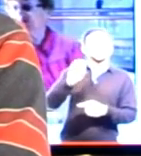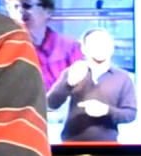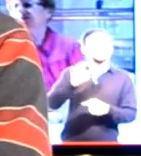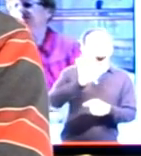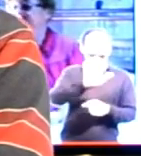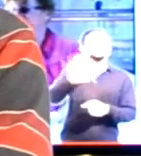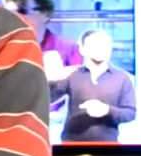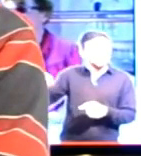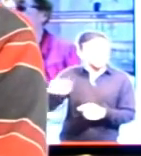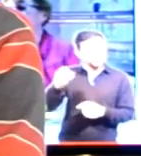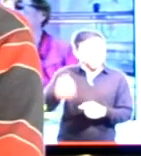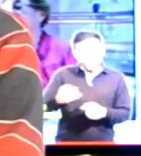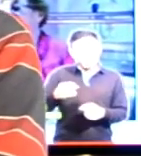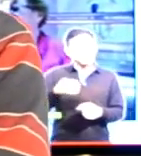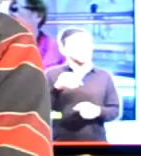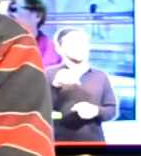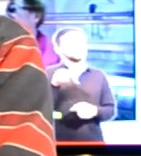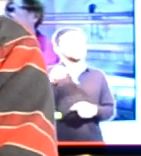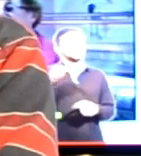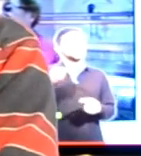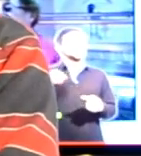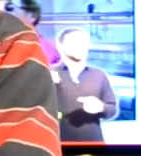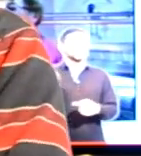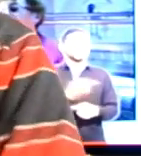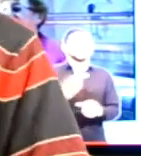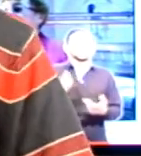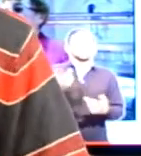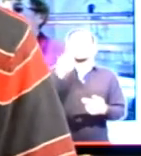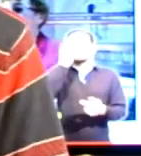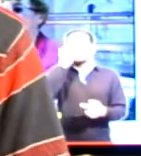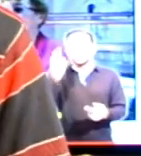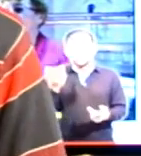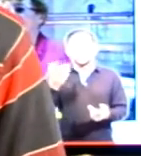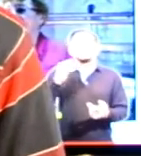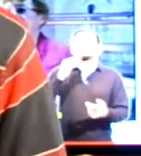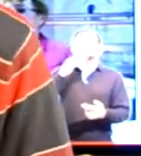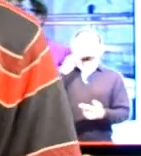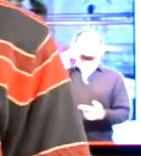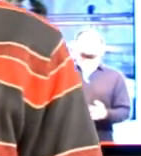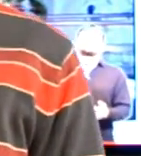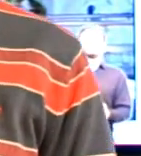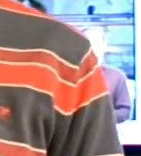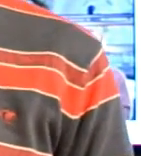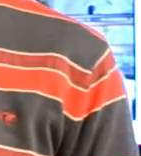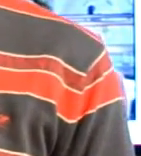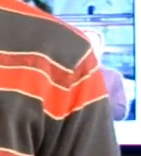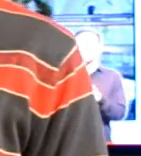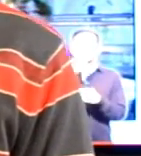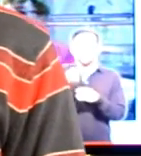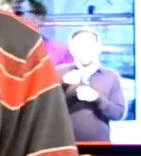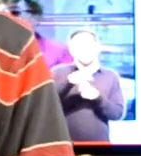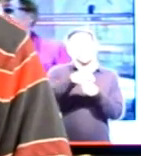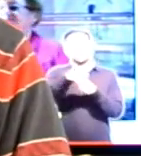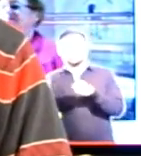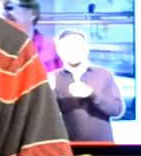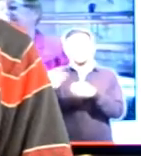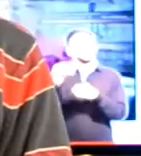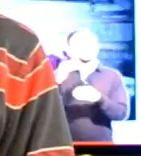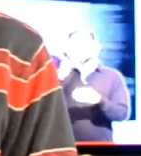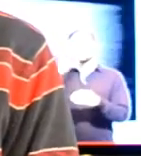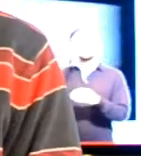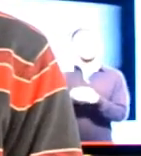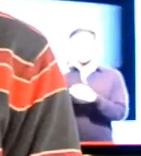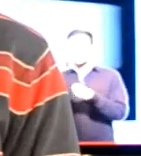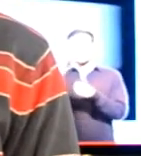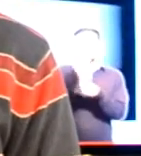ya sean personas sordas, sean ciegas, personas en sillones de ruedas también. Nosotros acá estamos trabajando hace